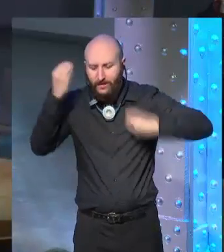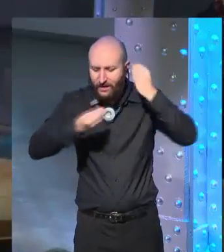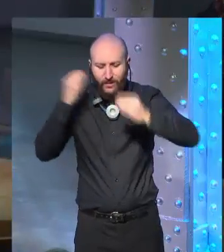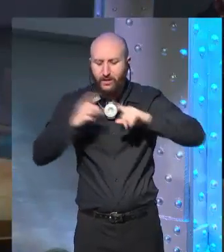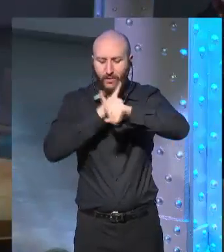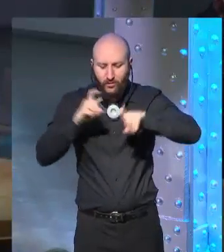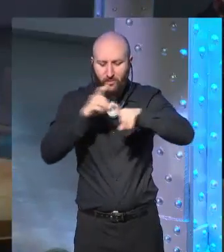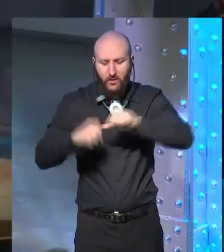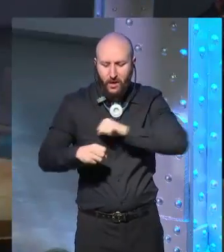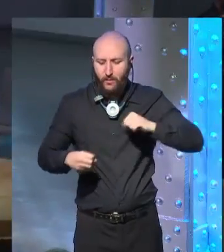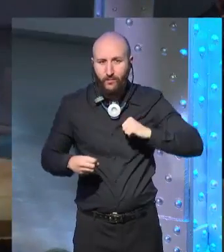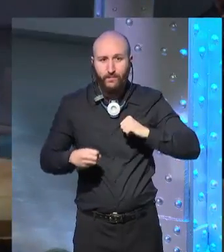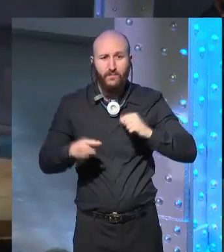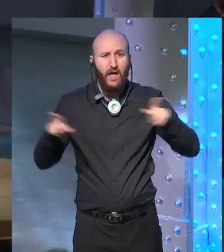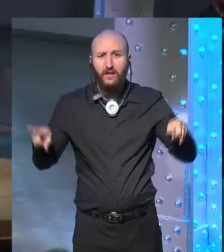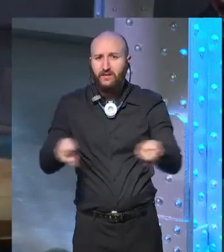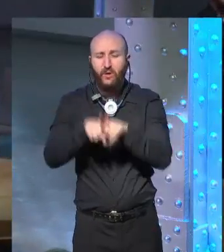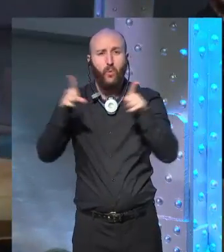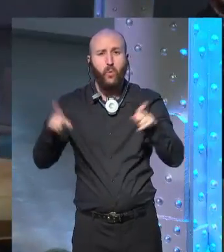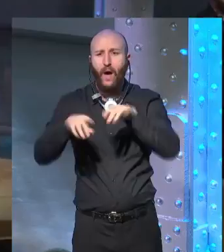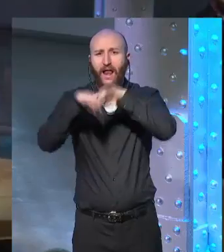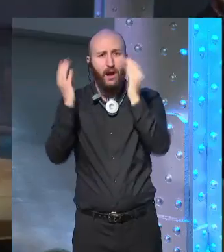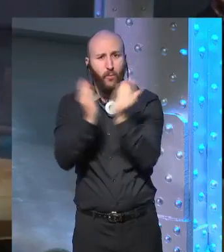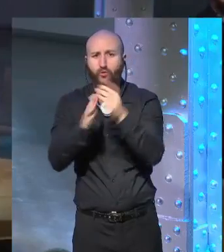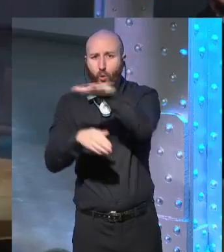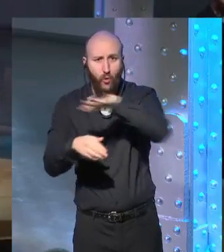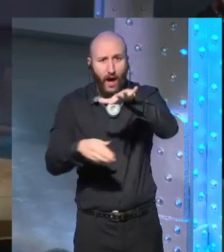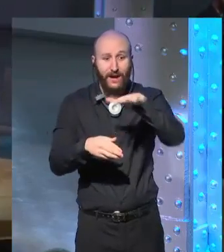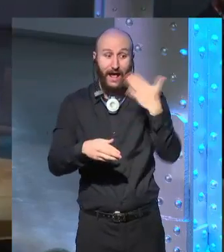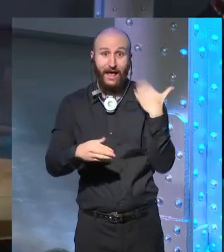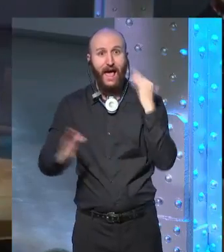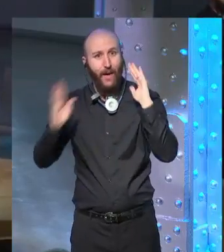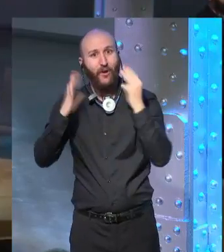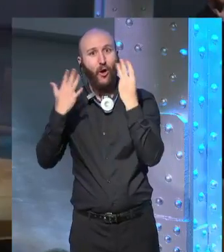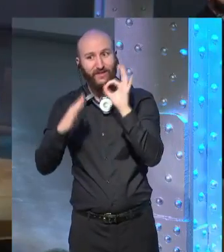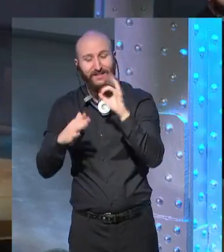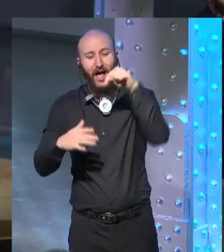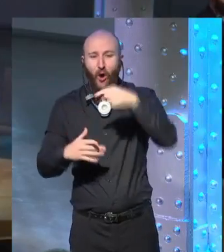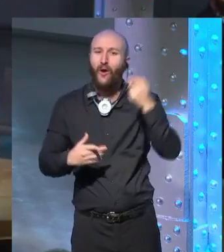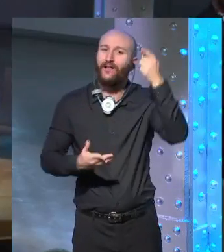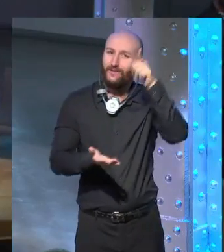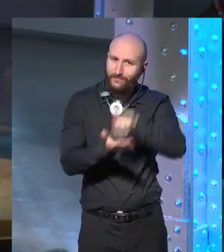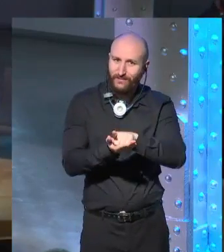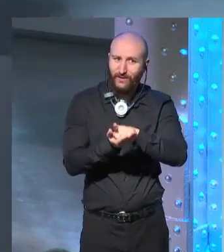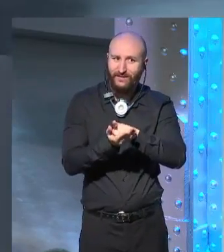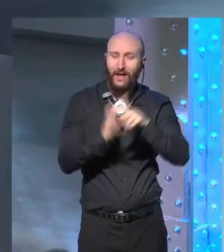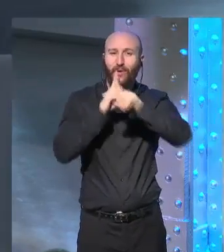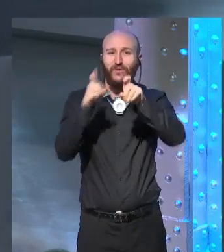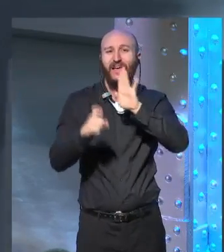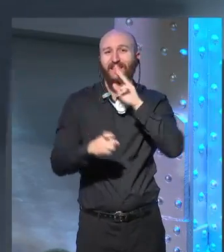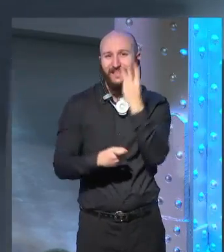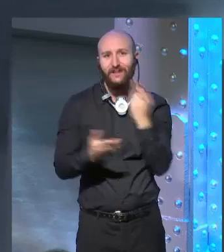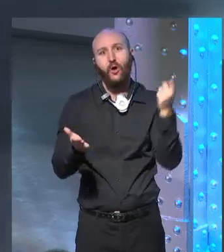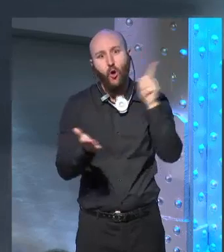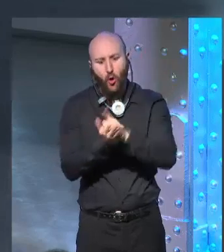cualquier lugar del mundo, en los 80 y hoy también, reciclan esas tres preguntas. ¿Quiénes